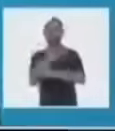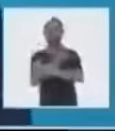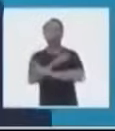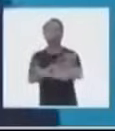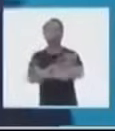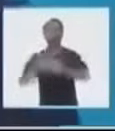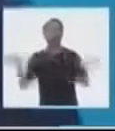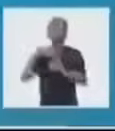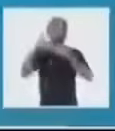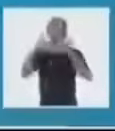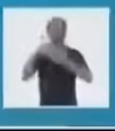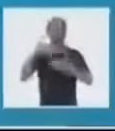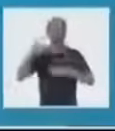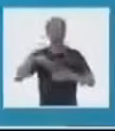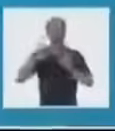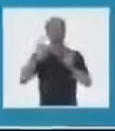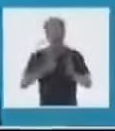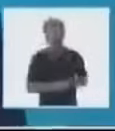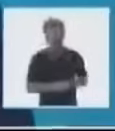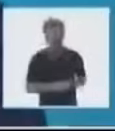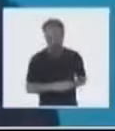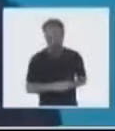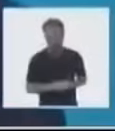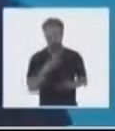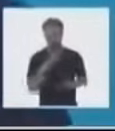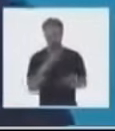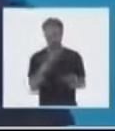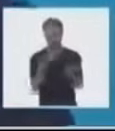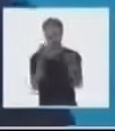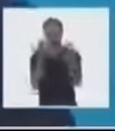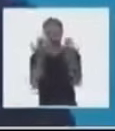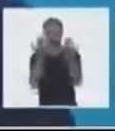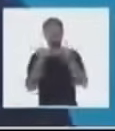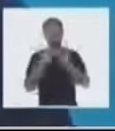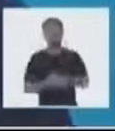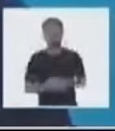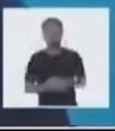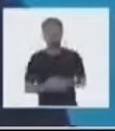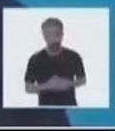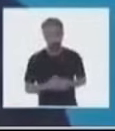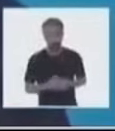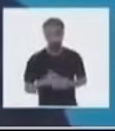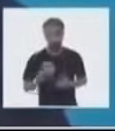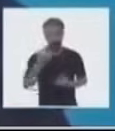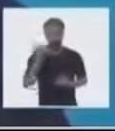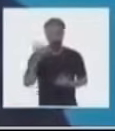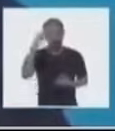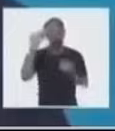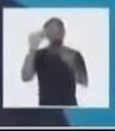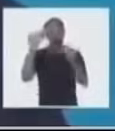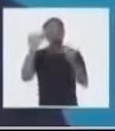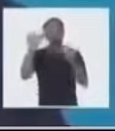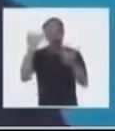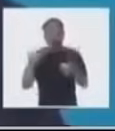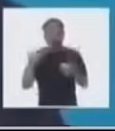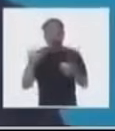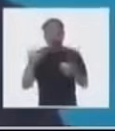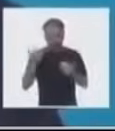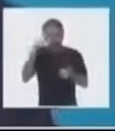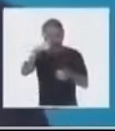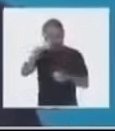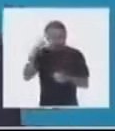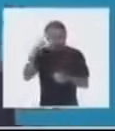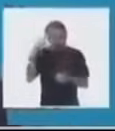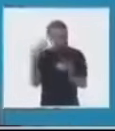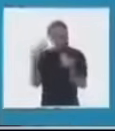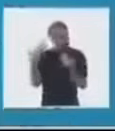de países desarrollados. Explica el seguro de desempleo. Son discusiones que va en el Congreso. El seguro de desempleo. Pero hay un argumento... A ver, Chupi. Que se esgrime con el